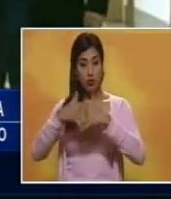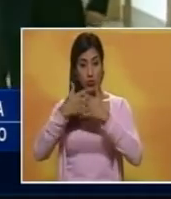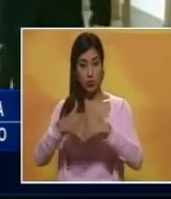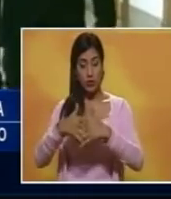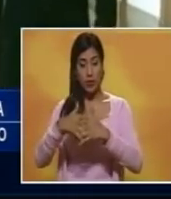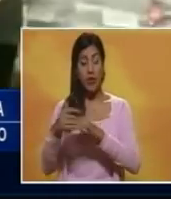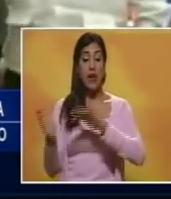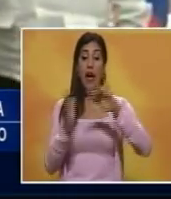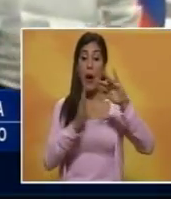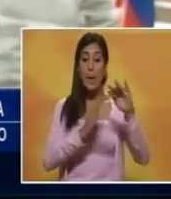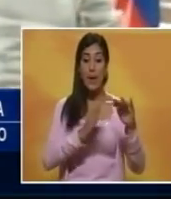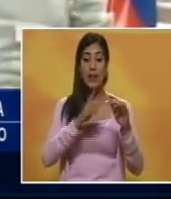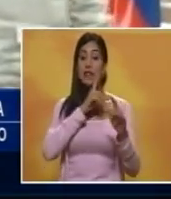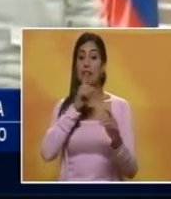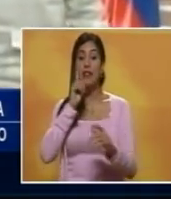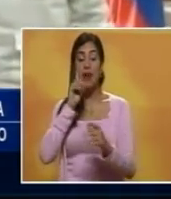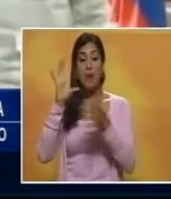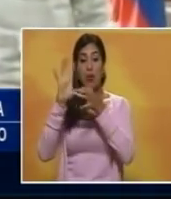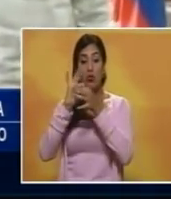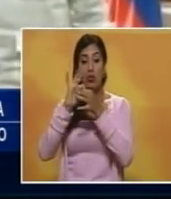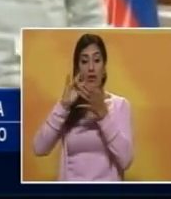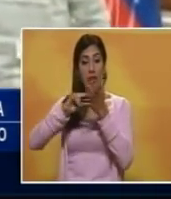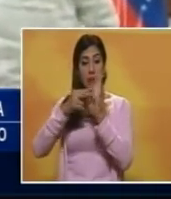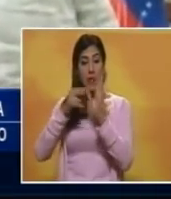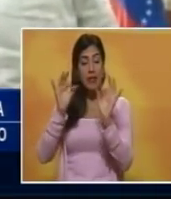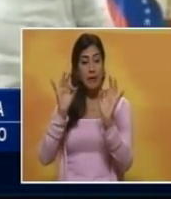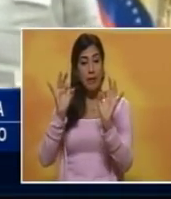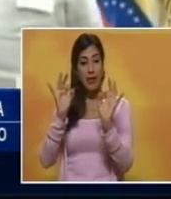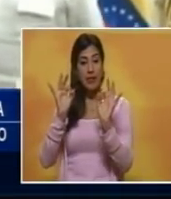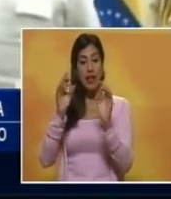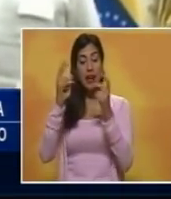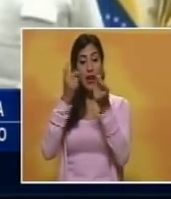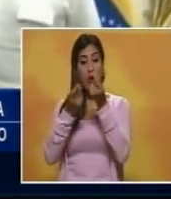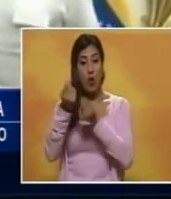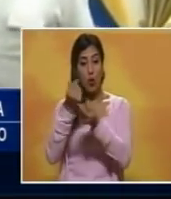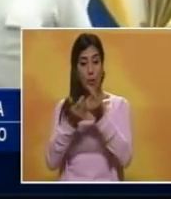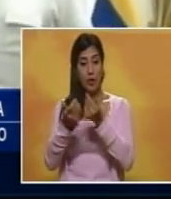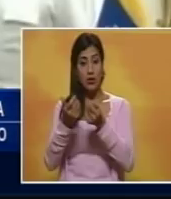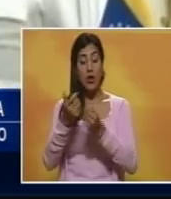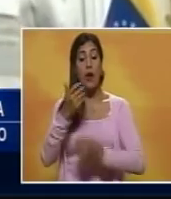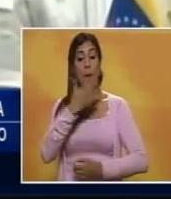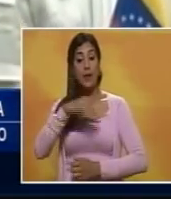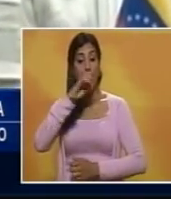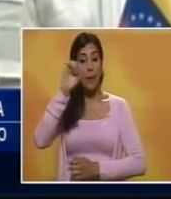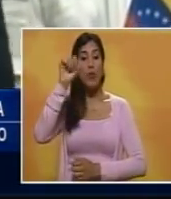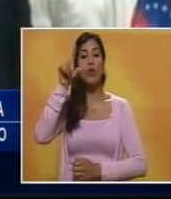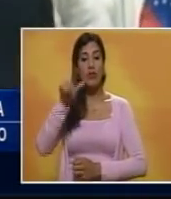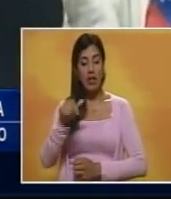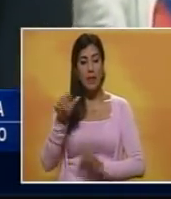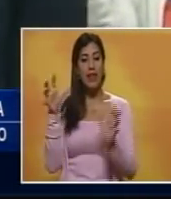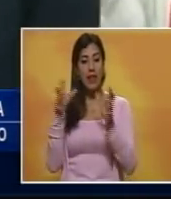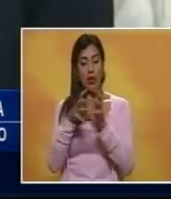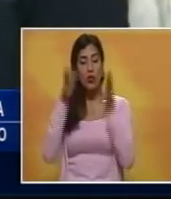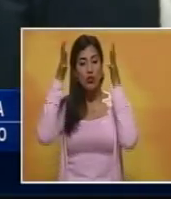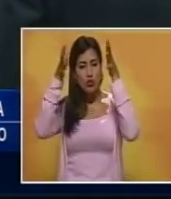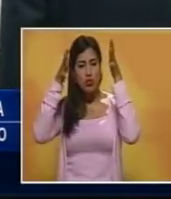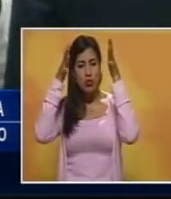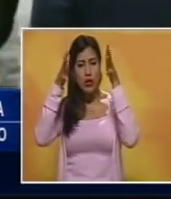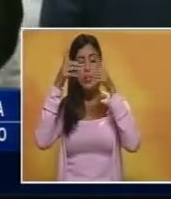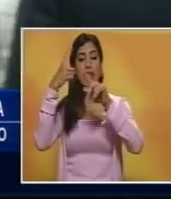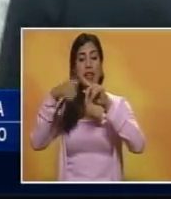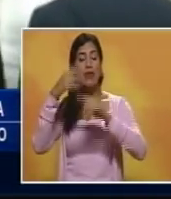productivo. Por otra parte, enmarcado en las alianzas estratégicas en materia comercial. El jefe de Estado también se reunió con asesores